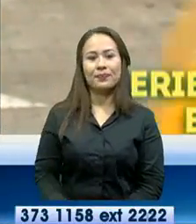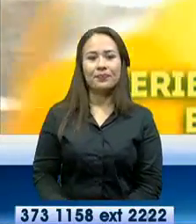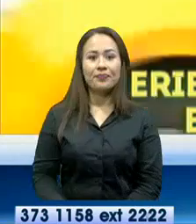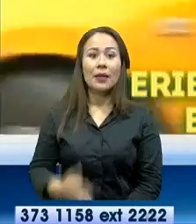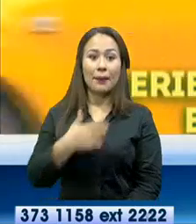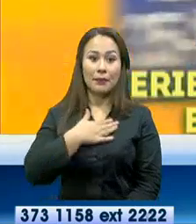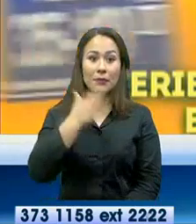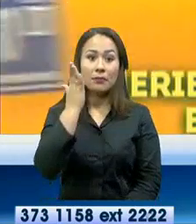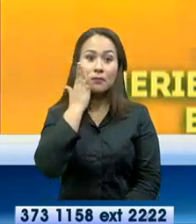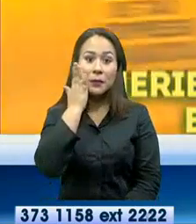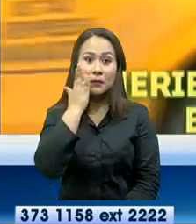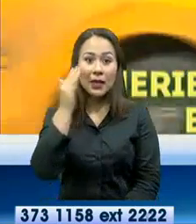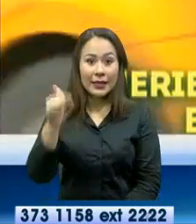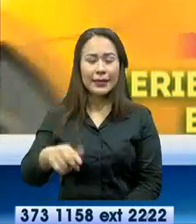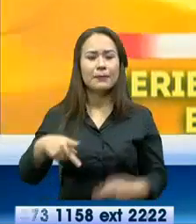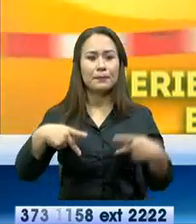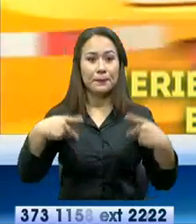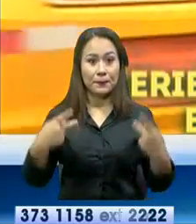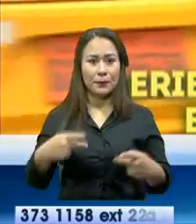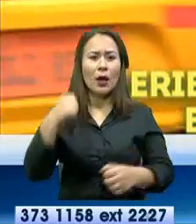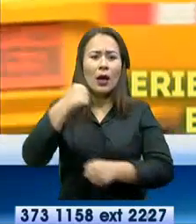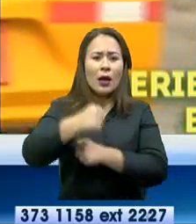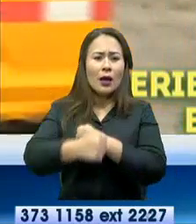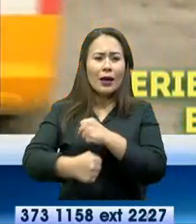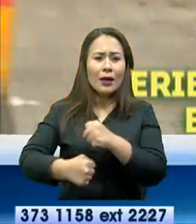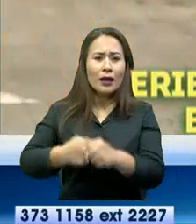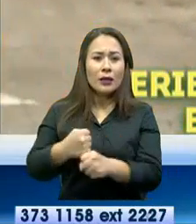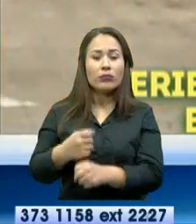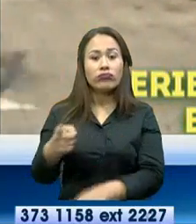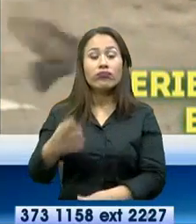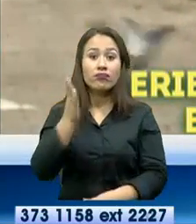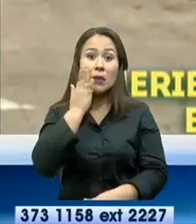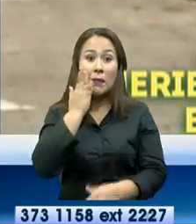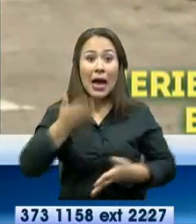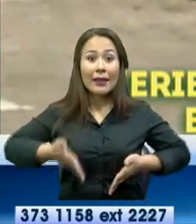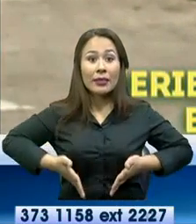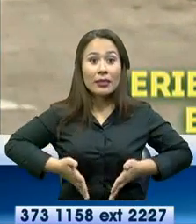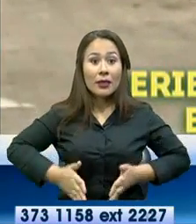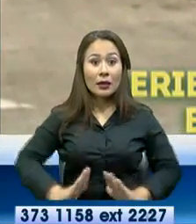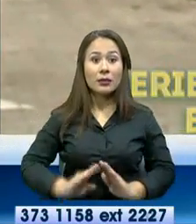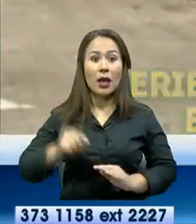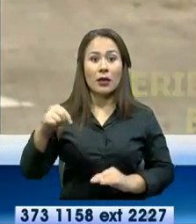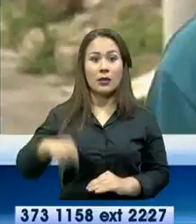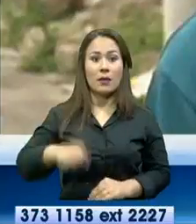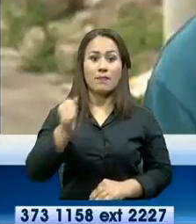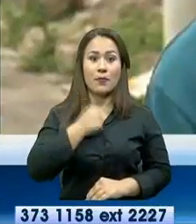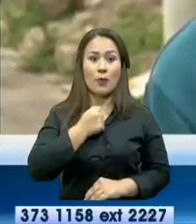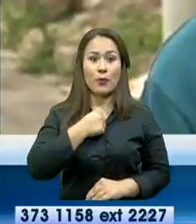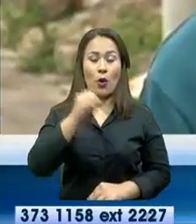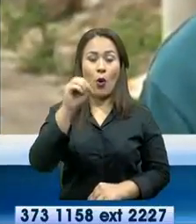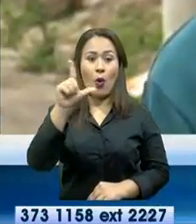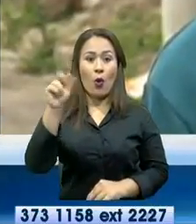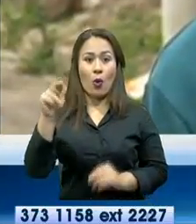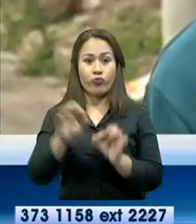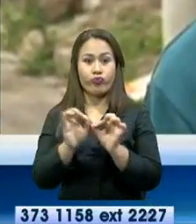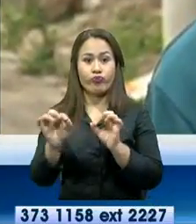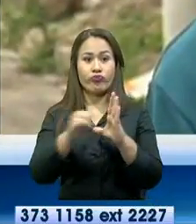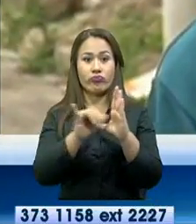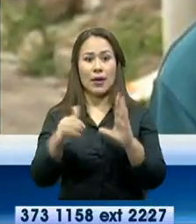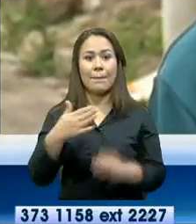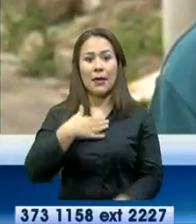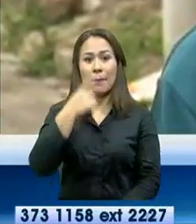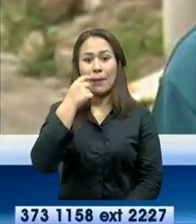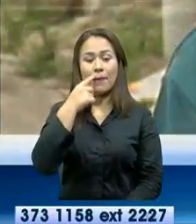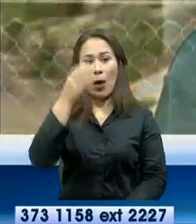mi mami vivió aquí, fue nacida, nativa mi mami aquí en Olón. Bueno, mi papi era de la